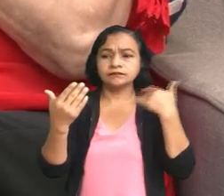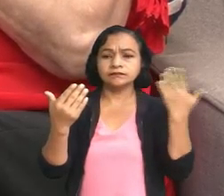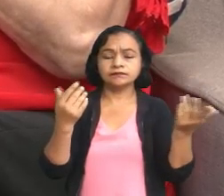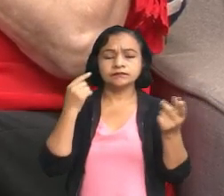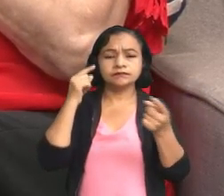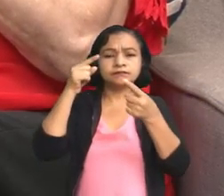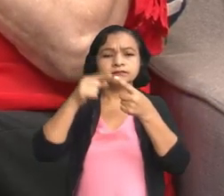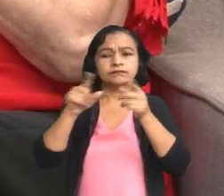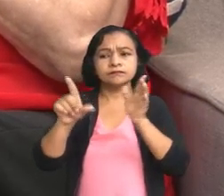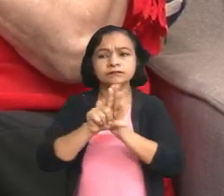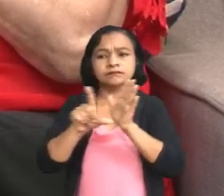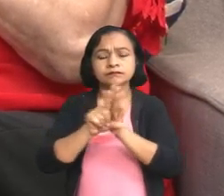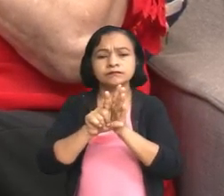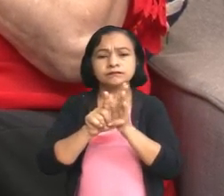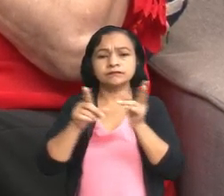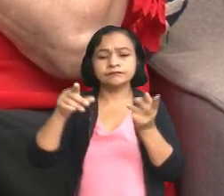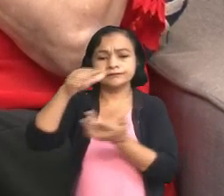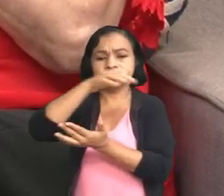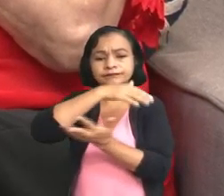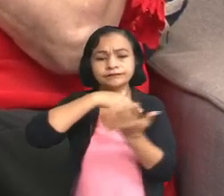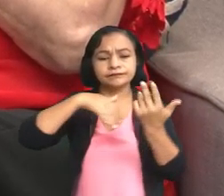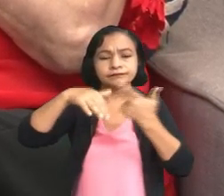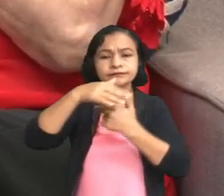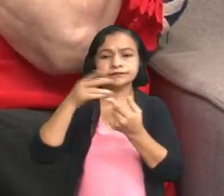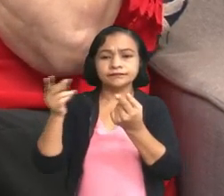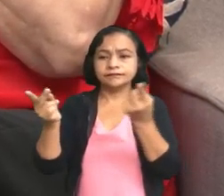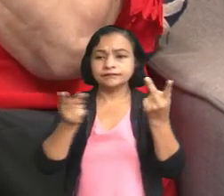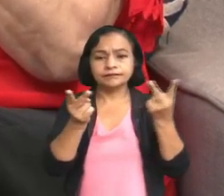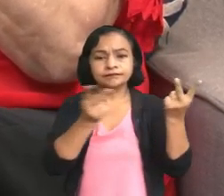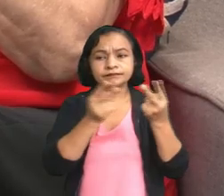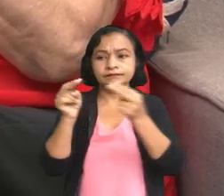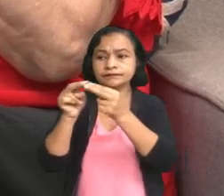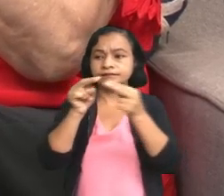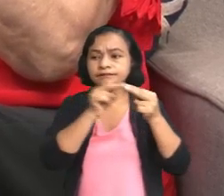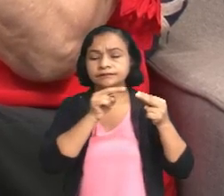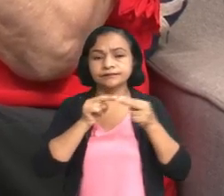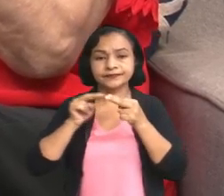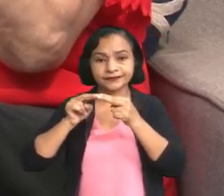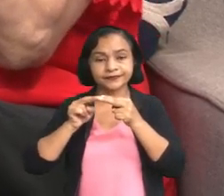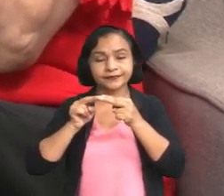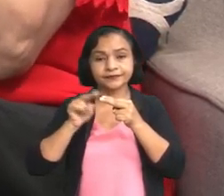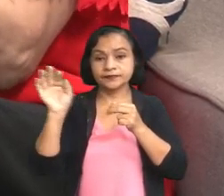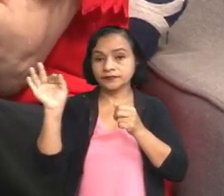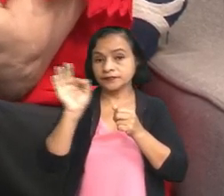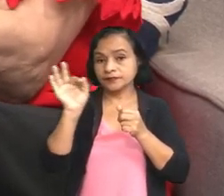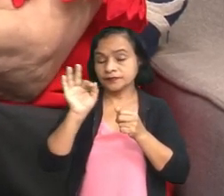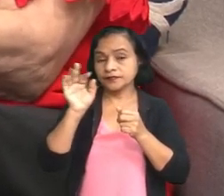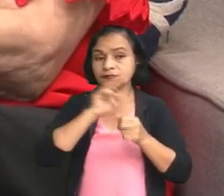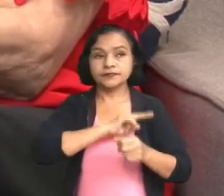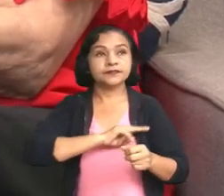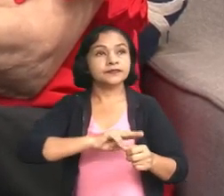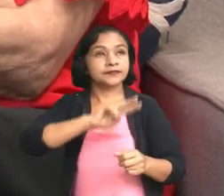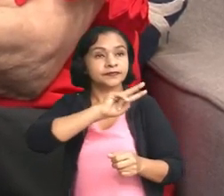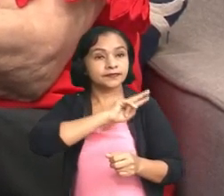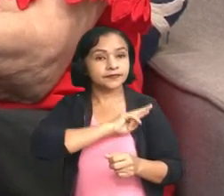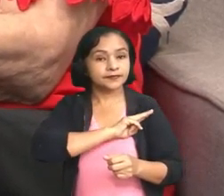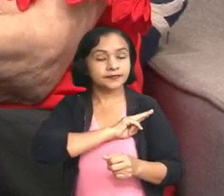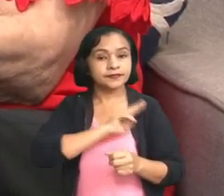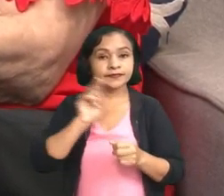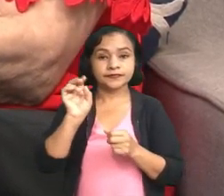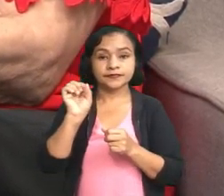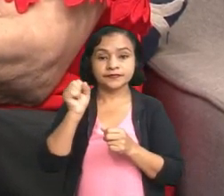de esta ley? Es la convivencia, es la formación de valores de la